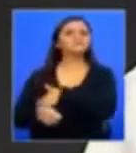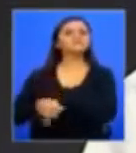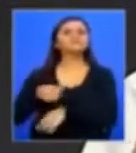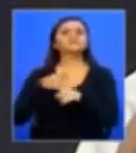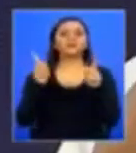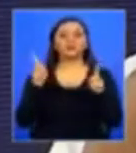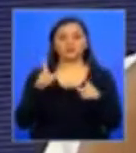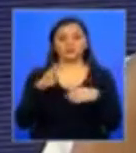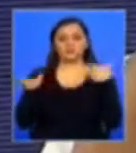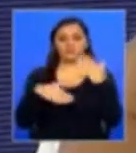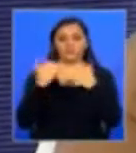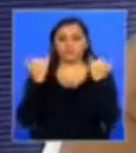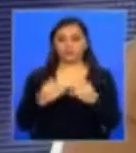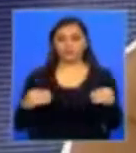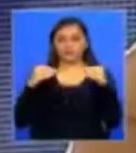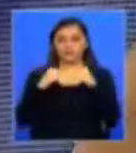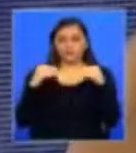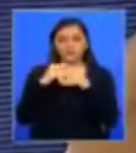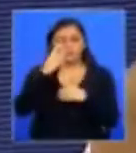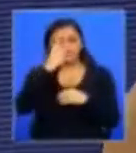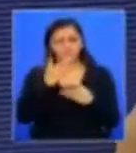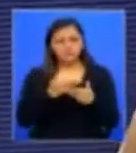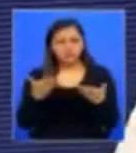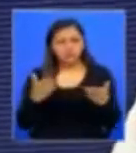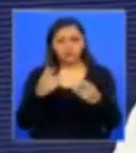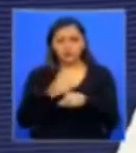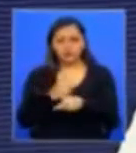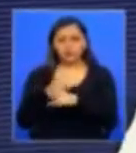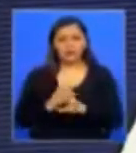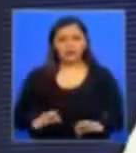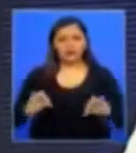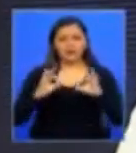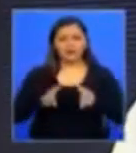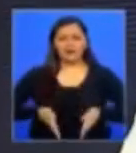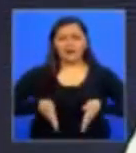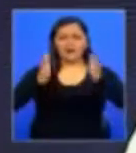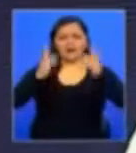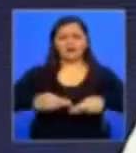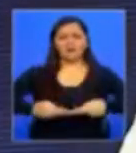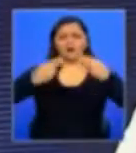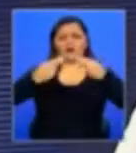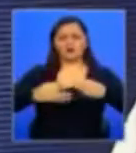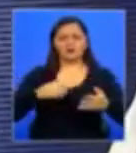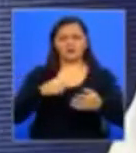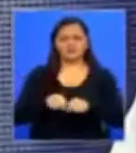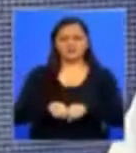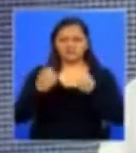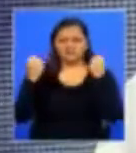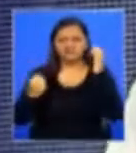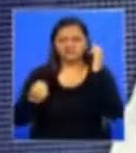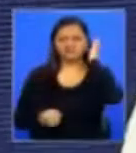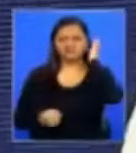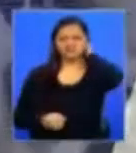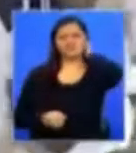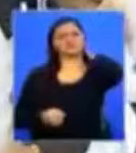nadie. Sin embargo, vemos que las cosas no se han cuidado bien, las calles de Huaquillas están bastante estropeadas.